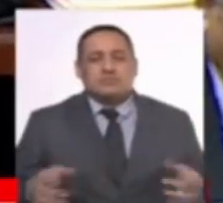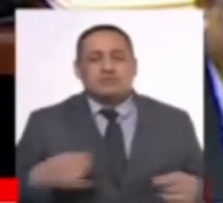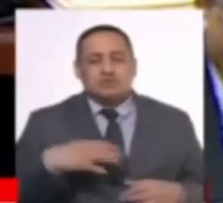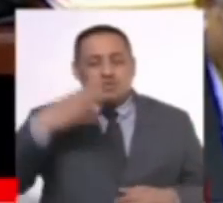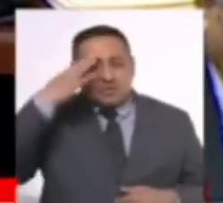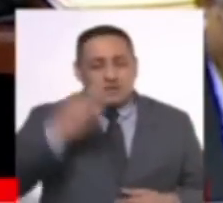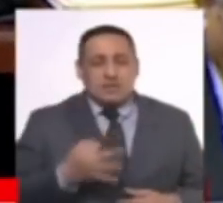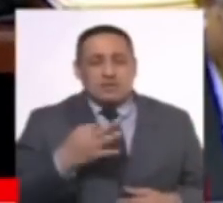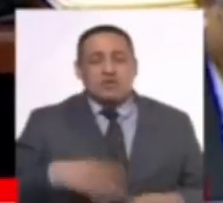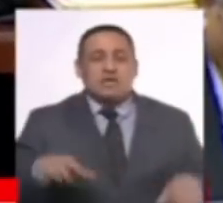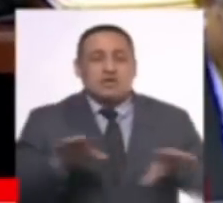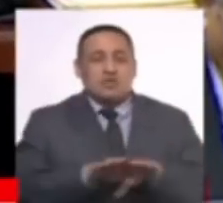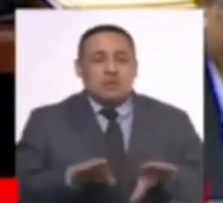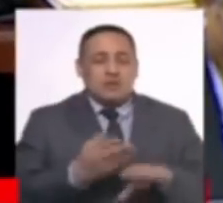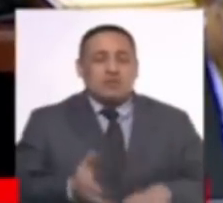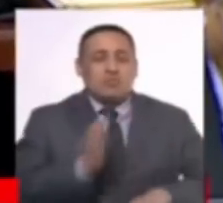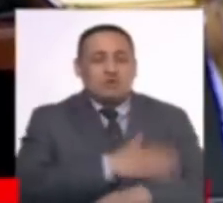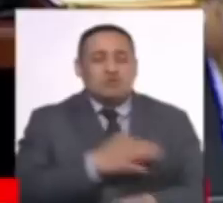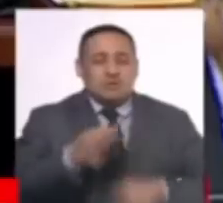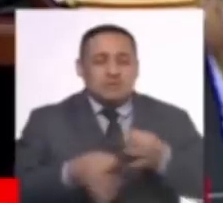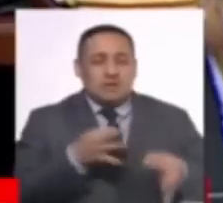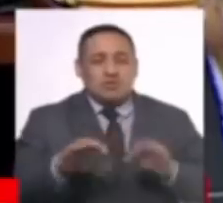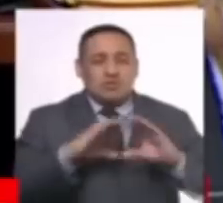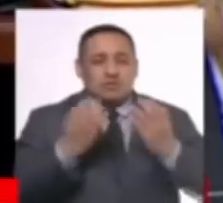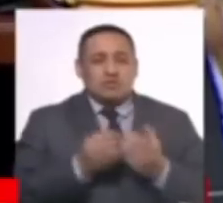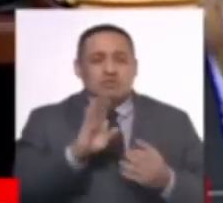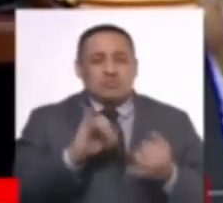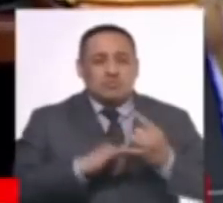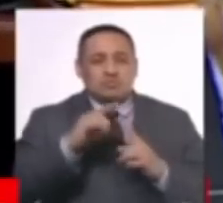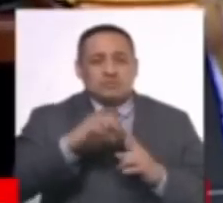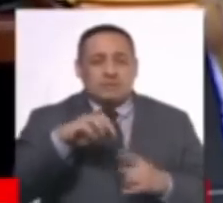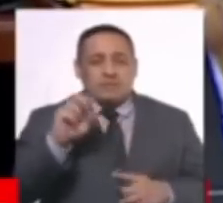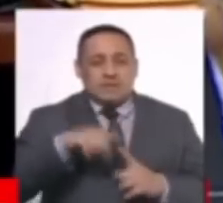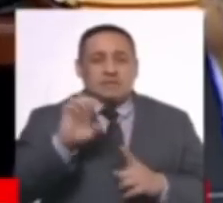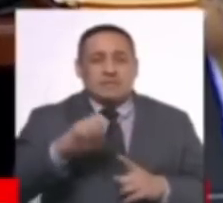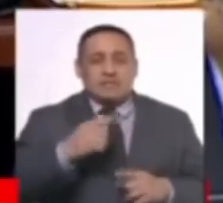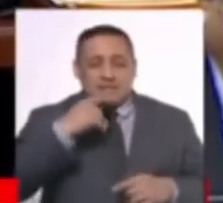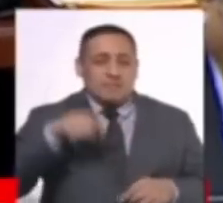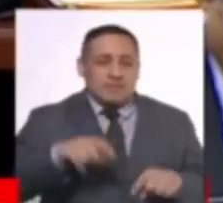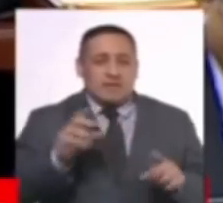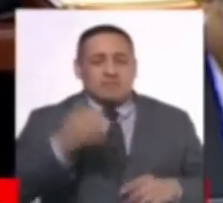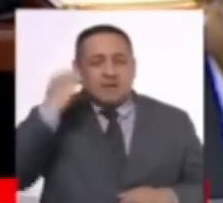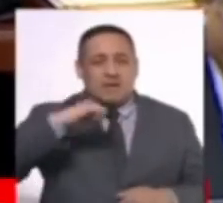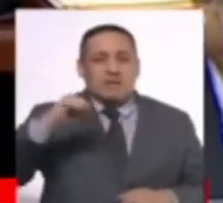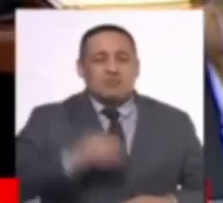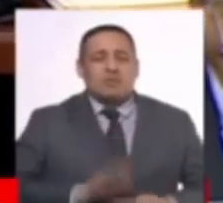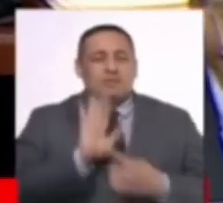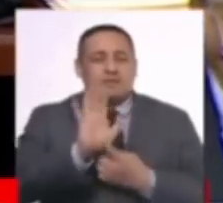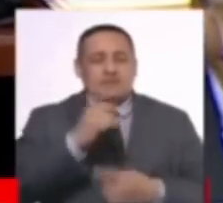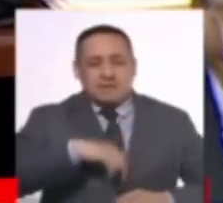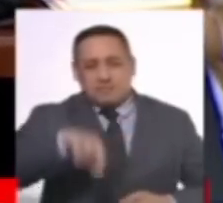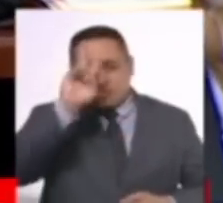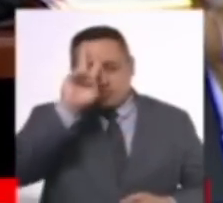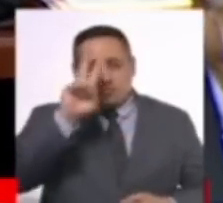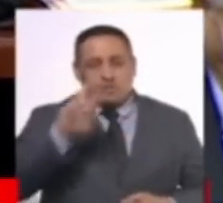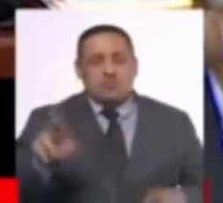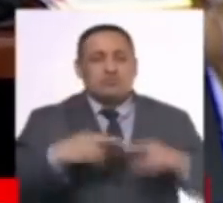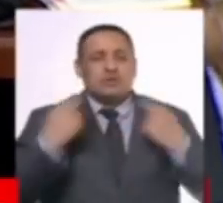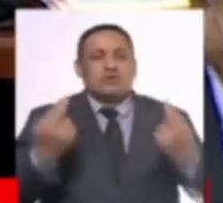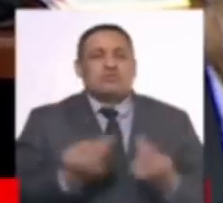Creo, igual que lo ha señalado el congresista Bustamante, que el presidente debiera viajar porque va a representar a nuestro país en un